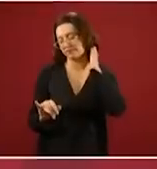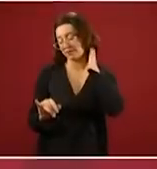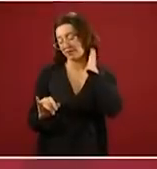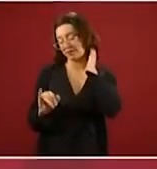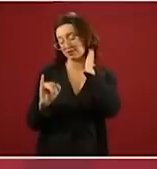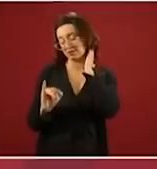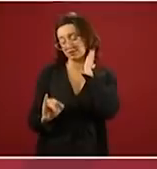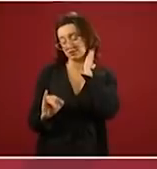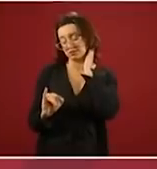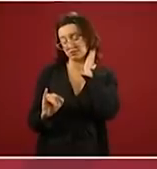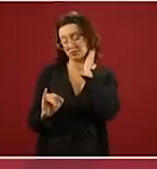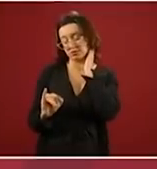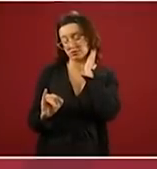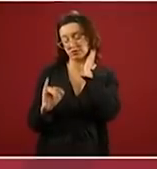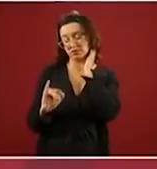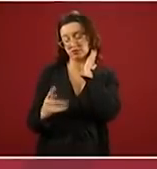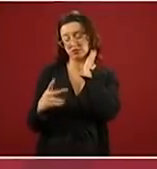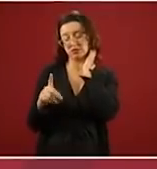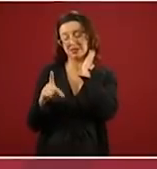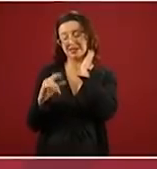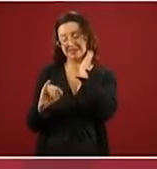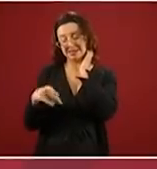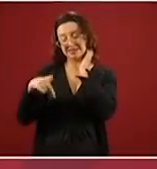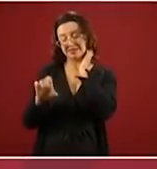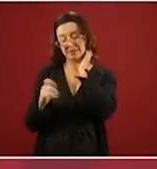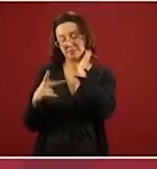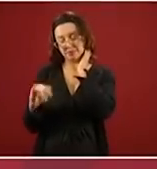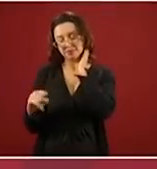estamos haciendo esto